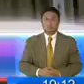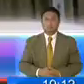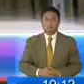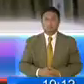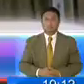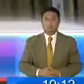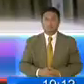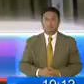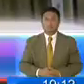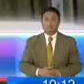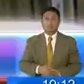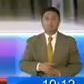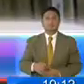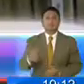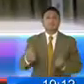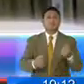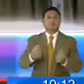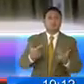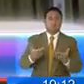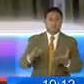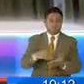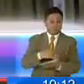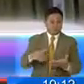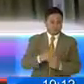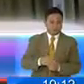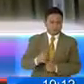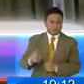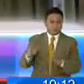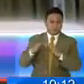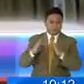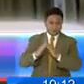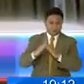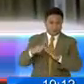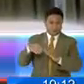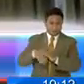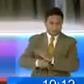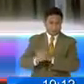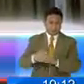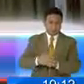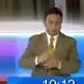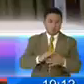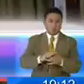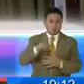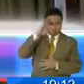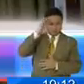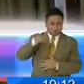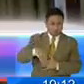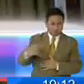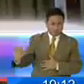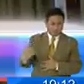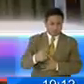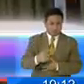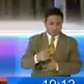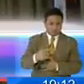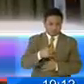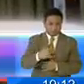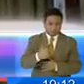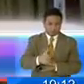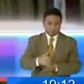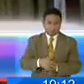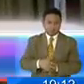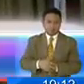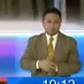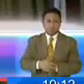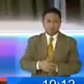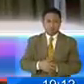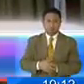Coincide que el vehículo sospechoso estaba saliendo de la Ciudadela y el compañero policía que intervino en este